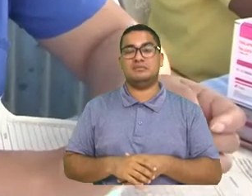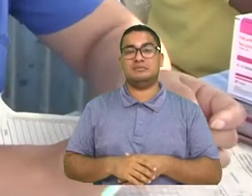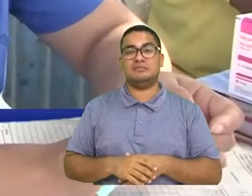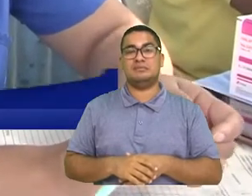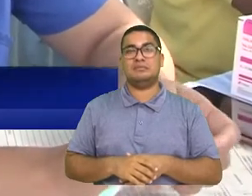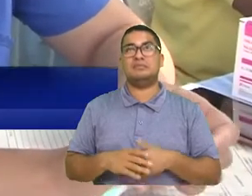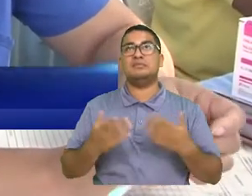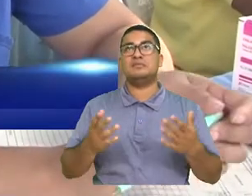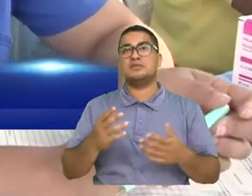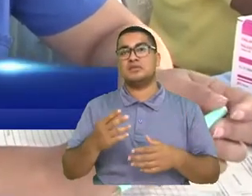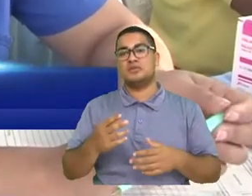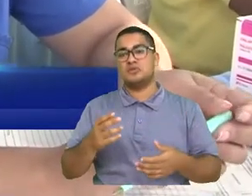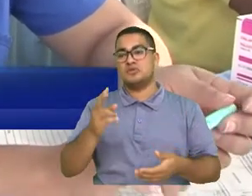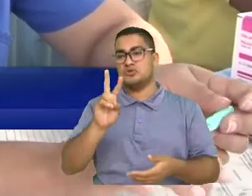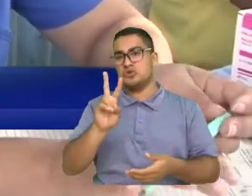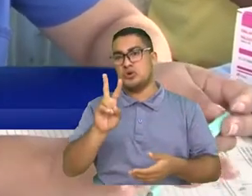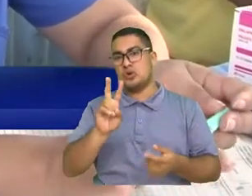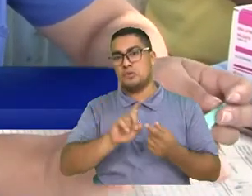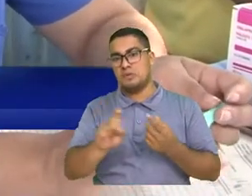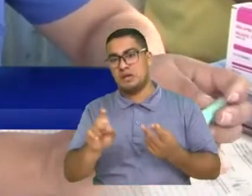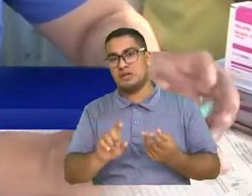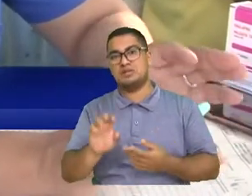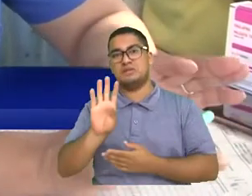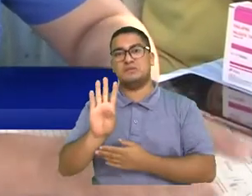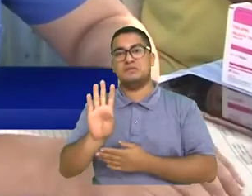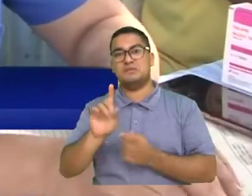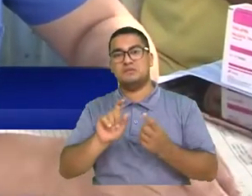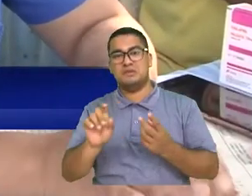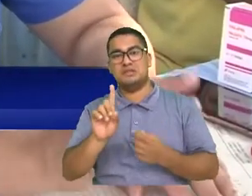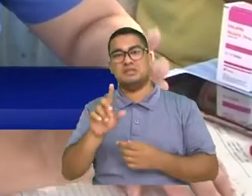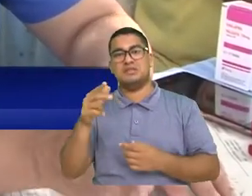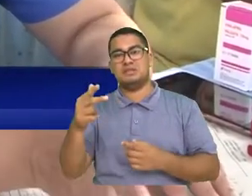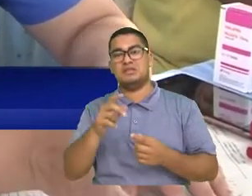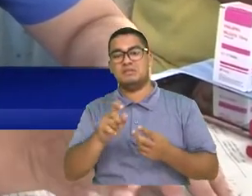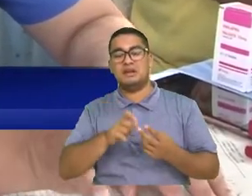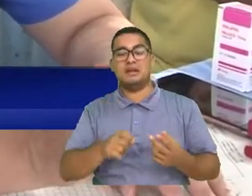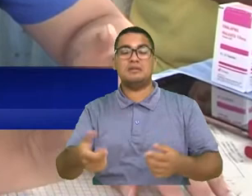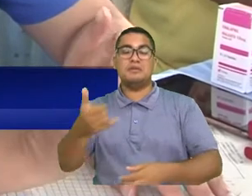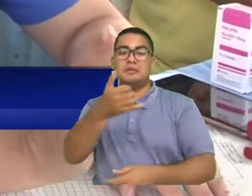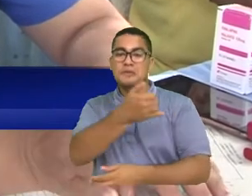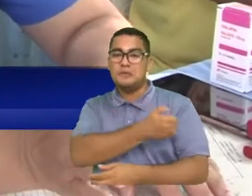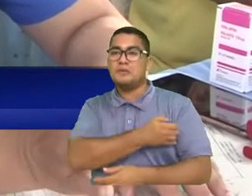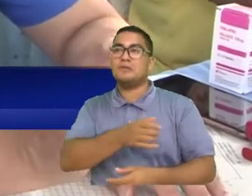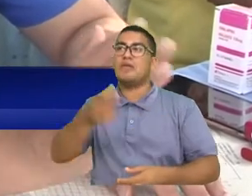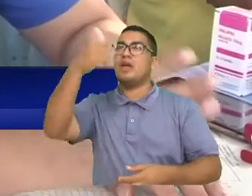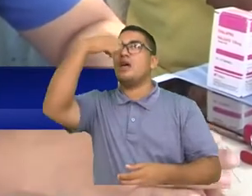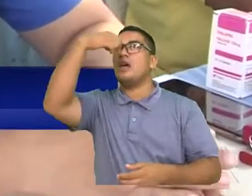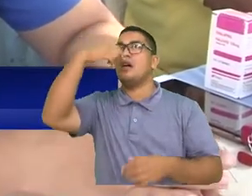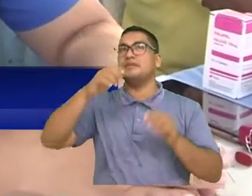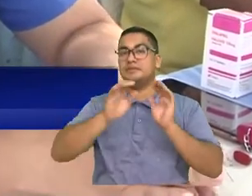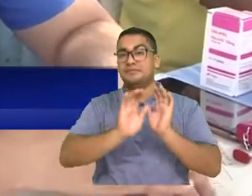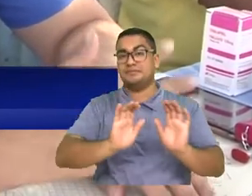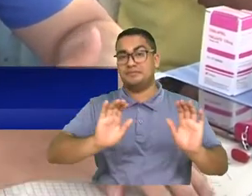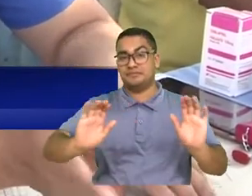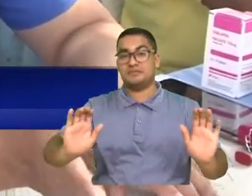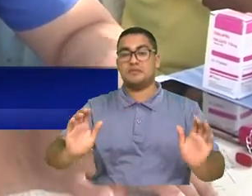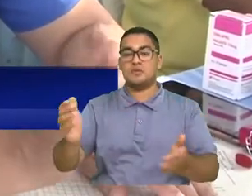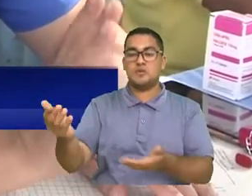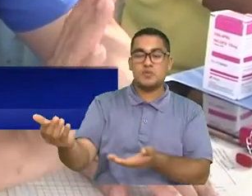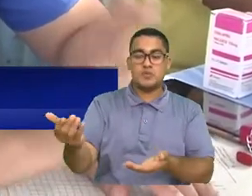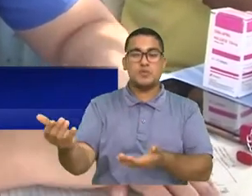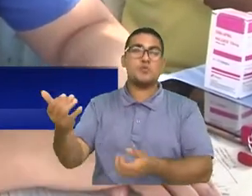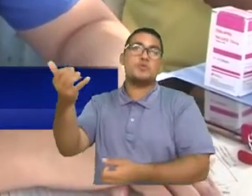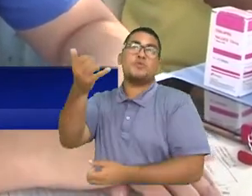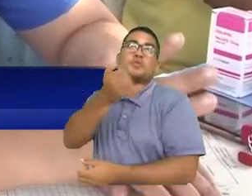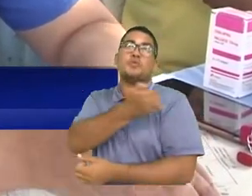4, 6 meses, 18 meses y todo el esquema que le haga falta. Se está cumpliendo las vacunas que le hagan falta a los bebés, ya sea por